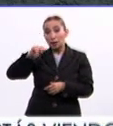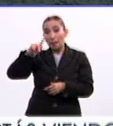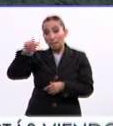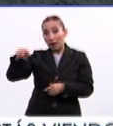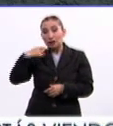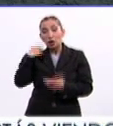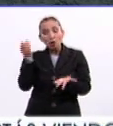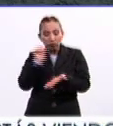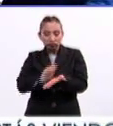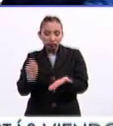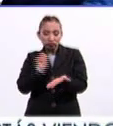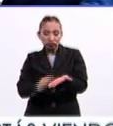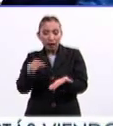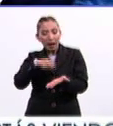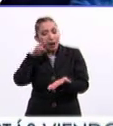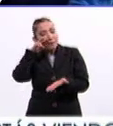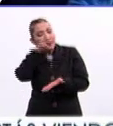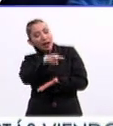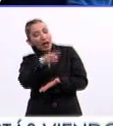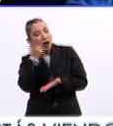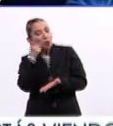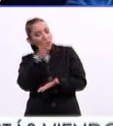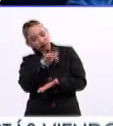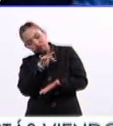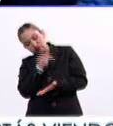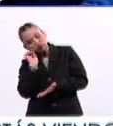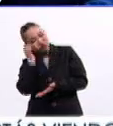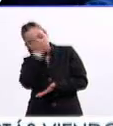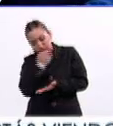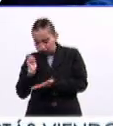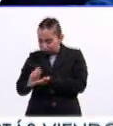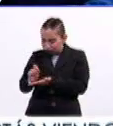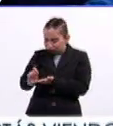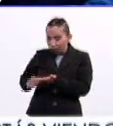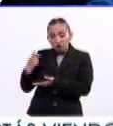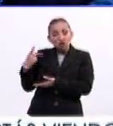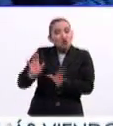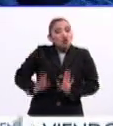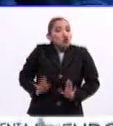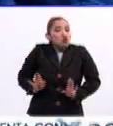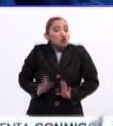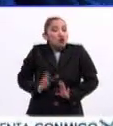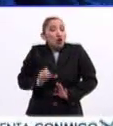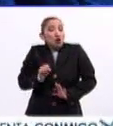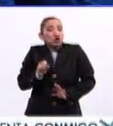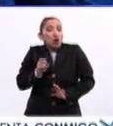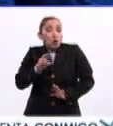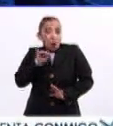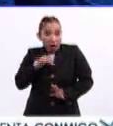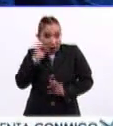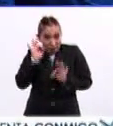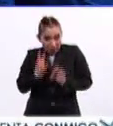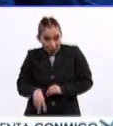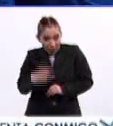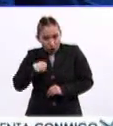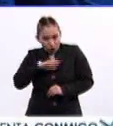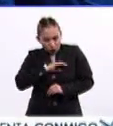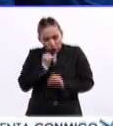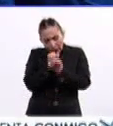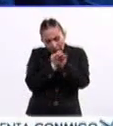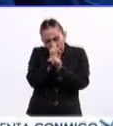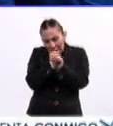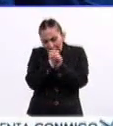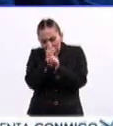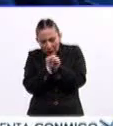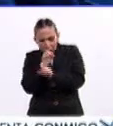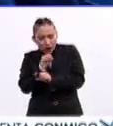él le convenía en su momento. Méndez Plancarte también, lo construimos. O sea, la verdad es que los que nos dedicamos a Sor Juana construimos a la Sor